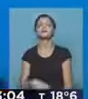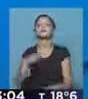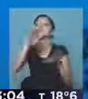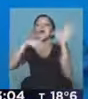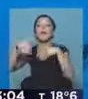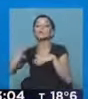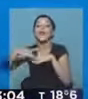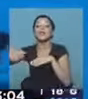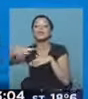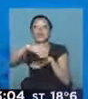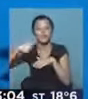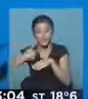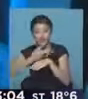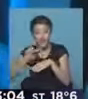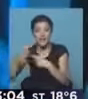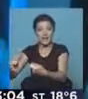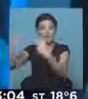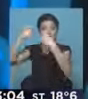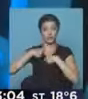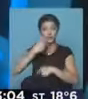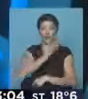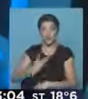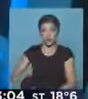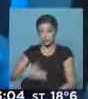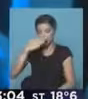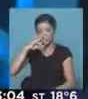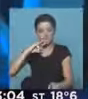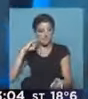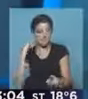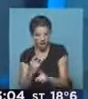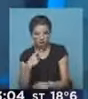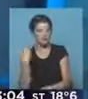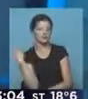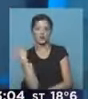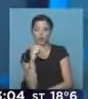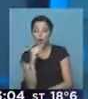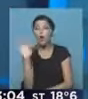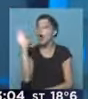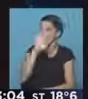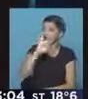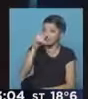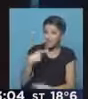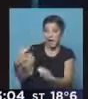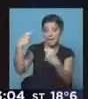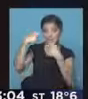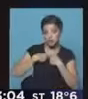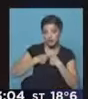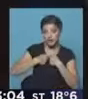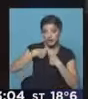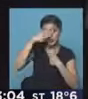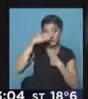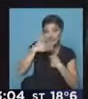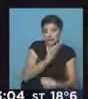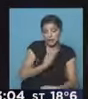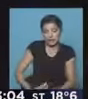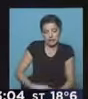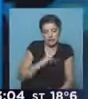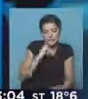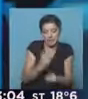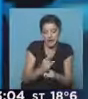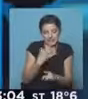supuestamente para apoyar a un gobierno, pero que terminan saliendo mal, o referéndums que salen bien, pero que igual el gobierno tiene que tomar otra decisión, como en el caso de